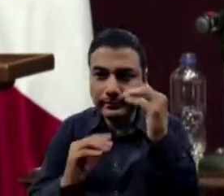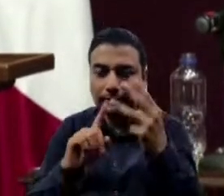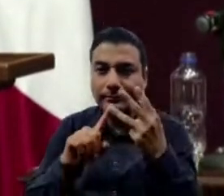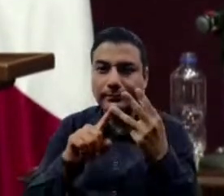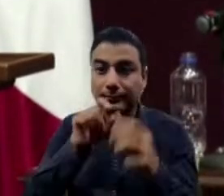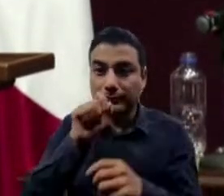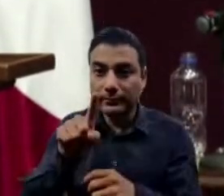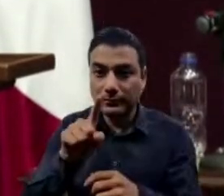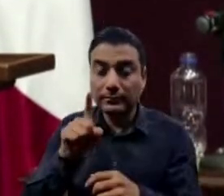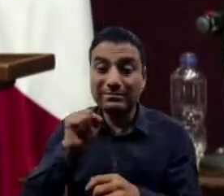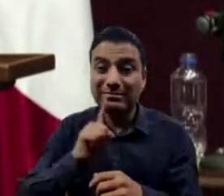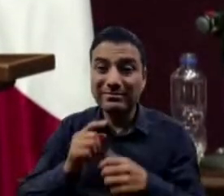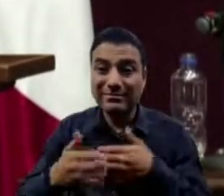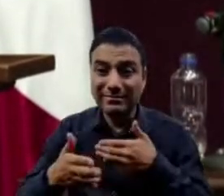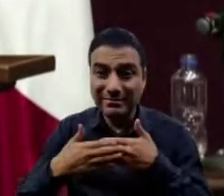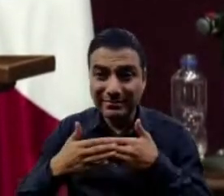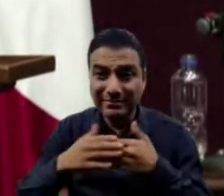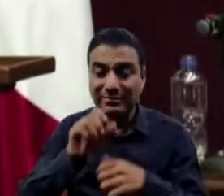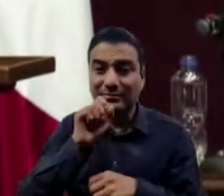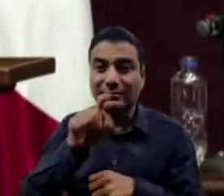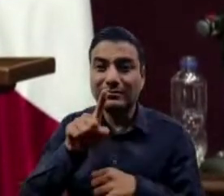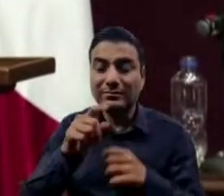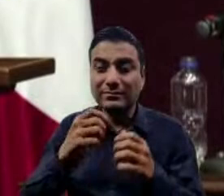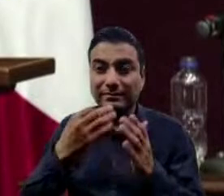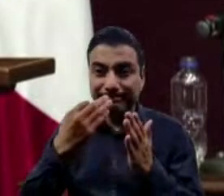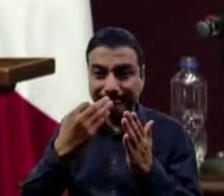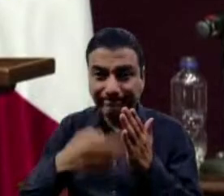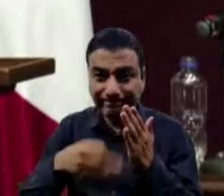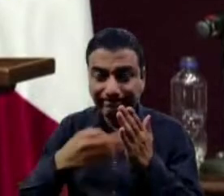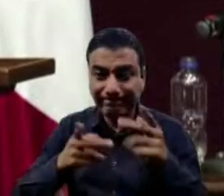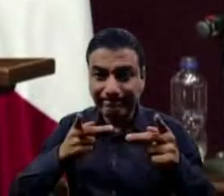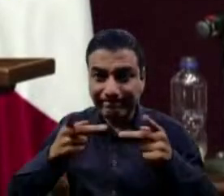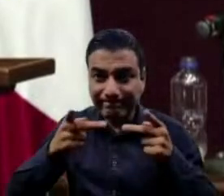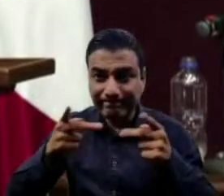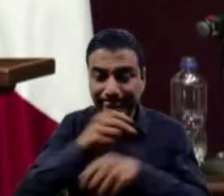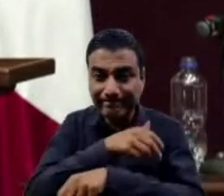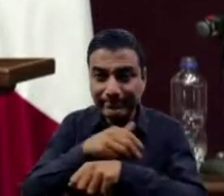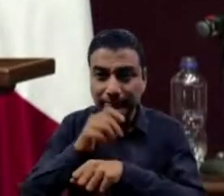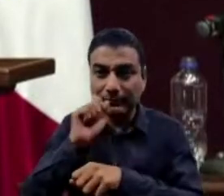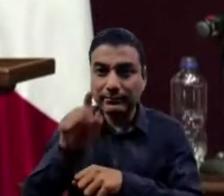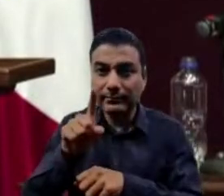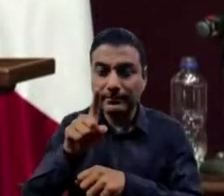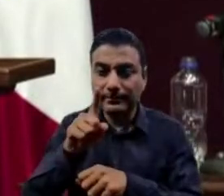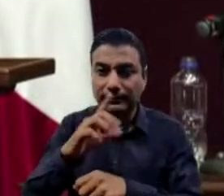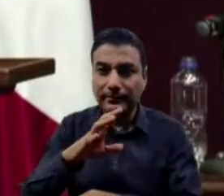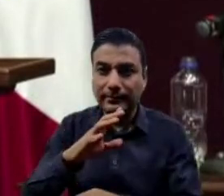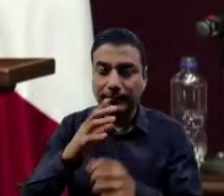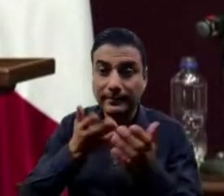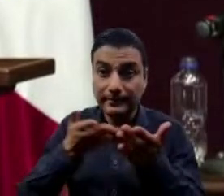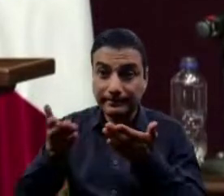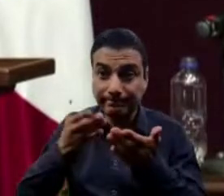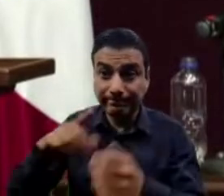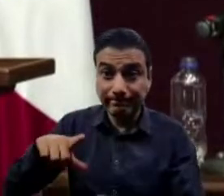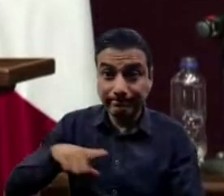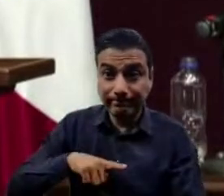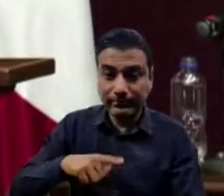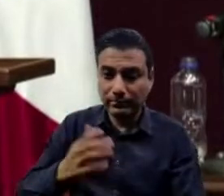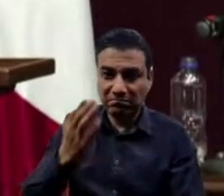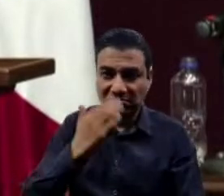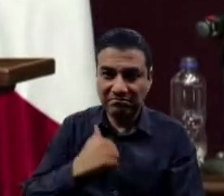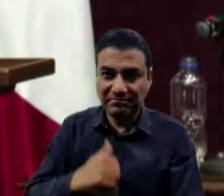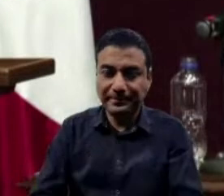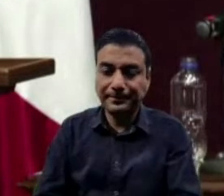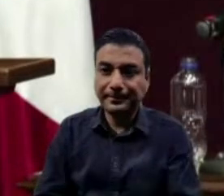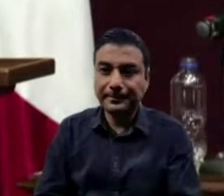planificación familiar, el desempleo y la falta o baja calidad de servicios educativos públicos. Advertimos que